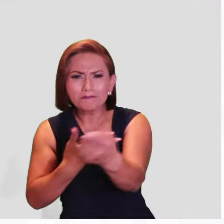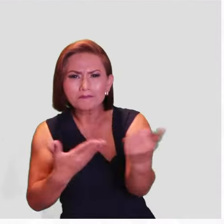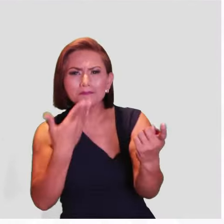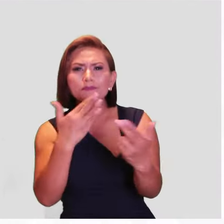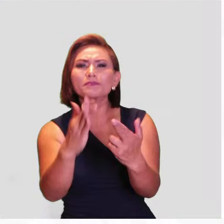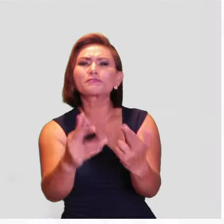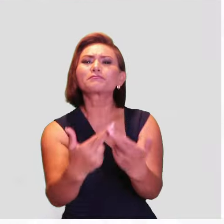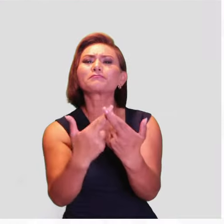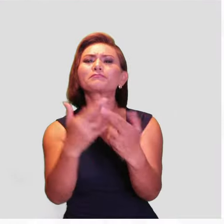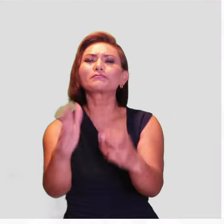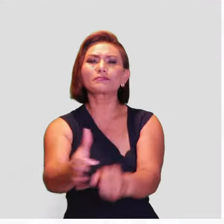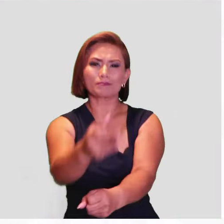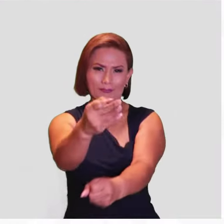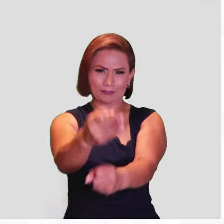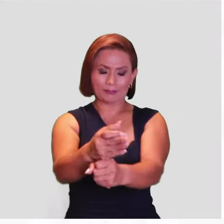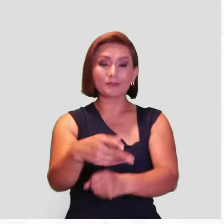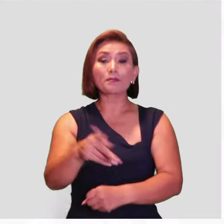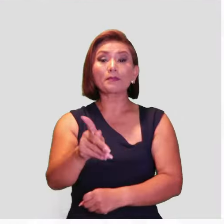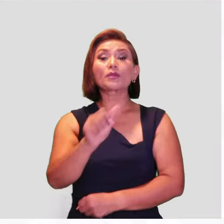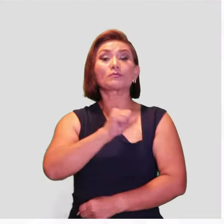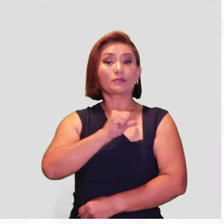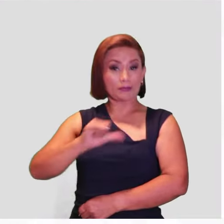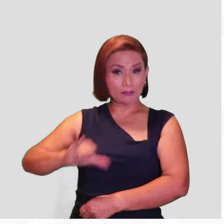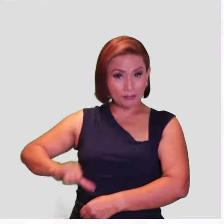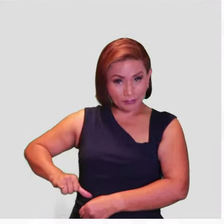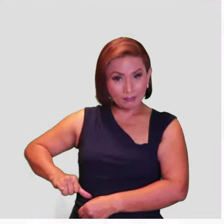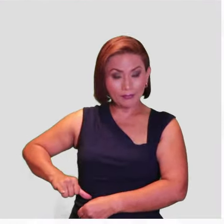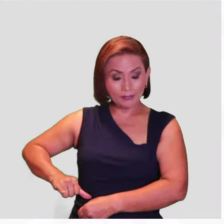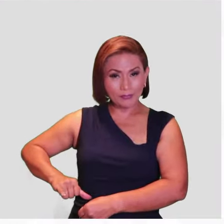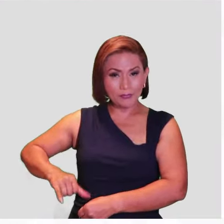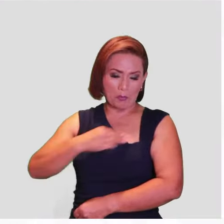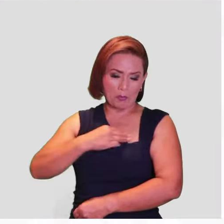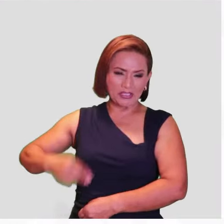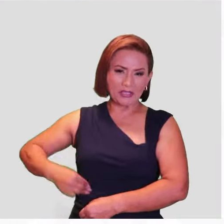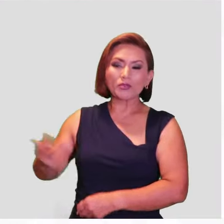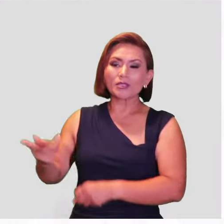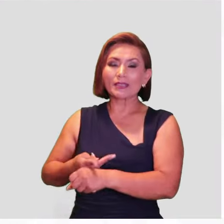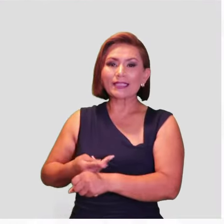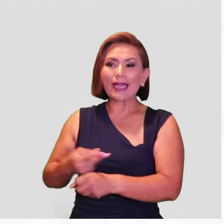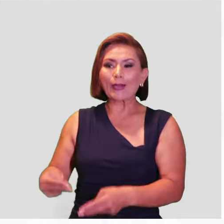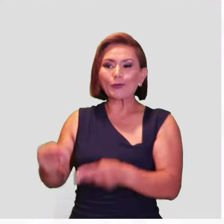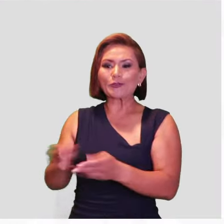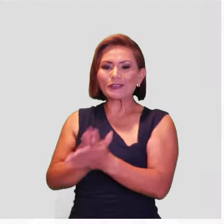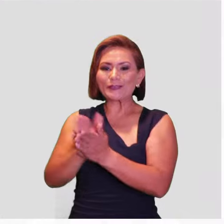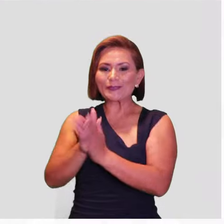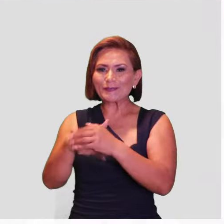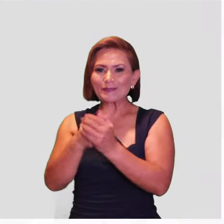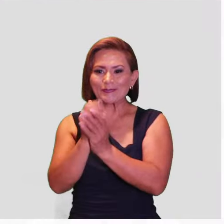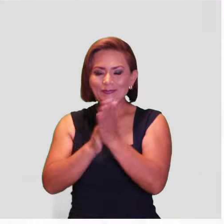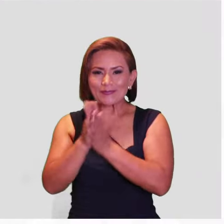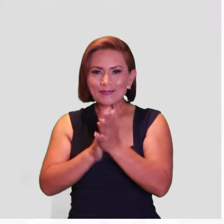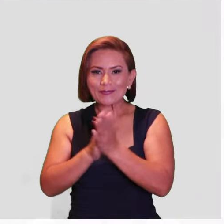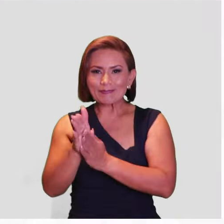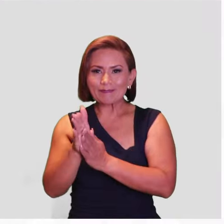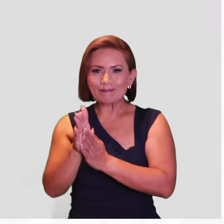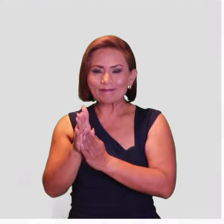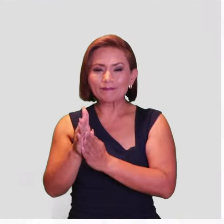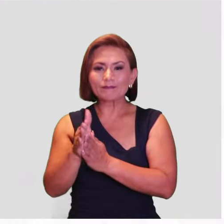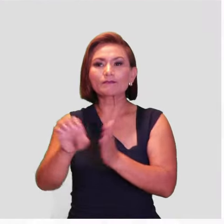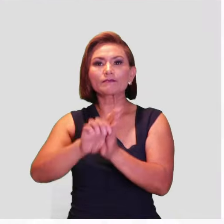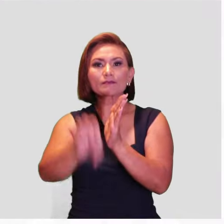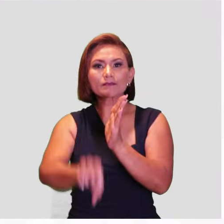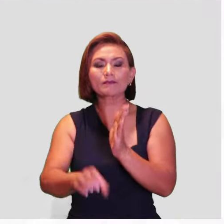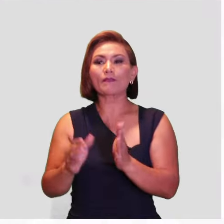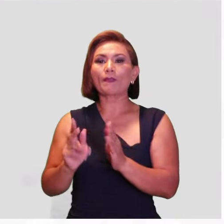ayuntamiento comúnmente siento que pues hace negocio con la población. Entonces, por ejemplo, los refrendos en